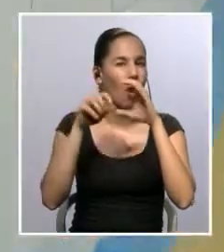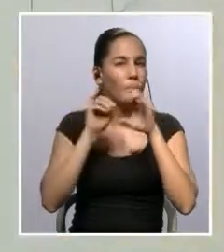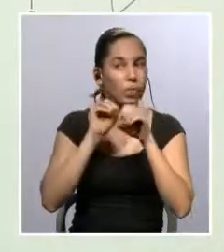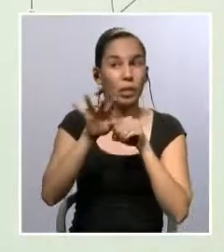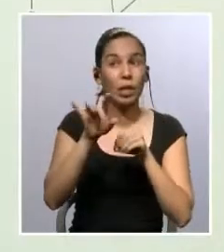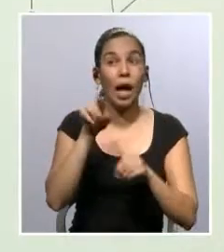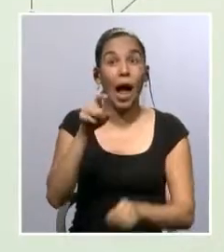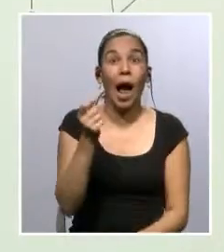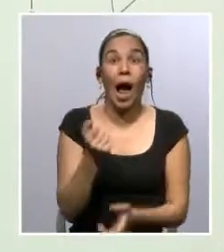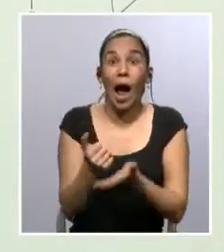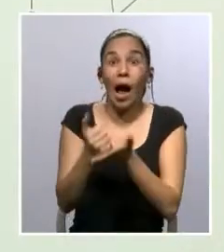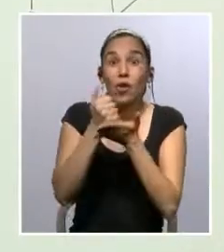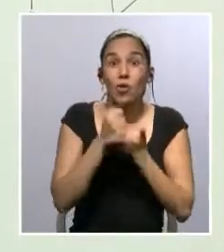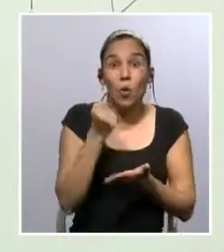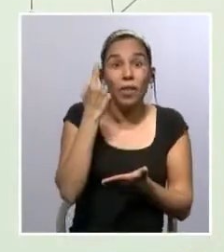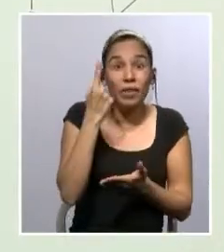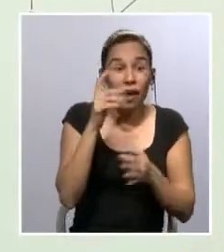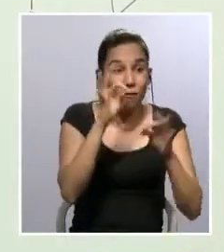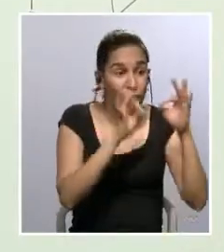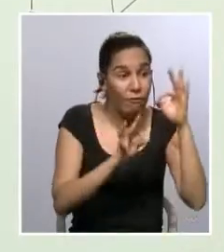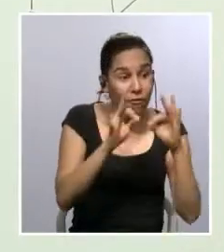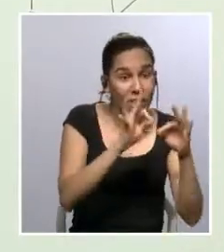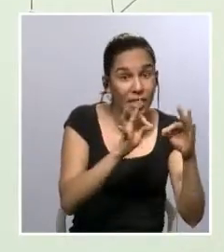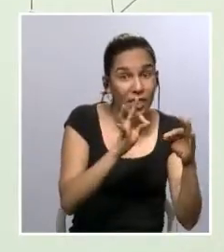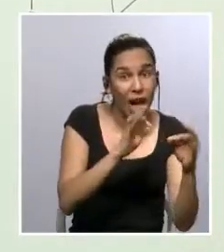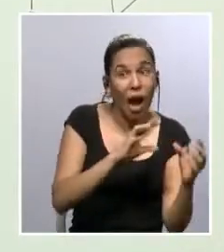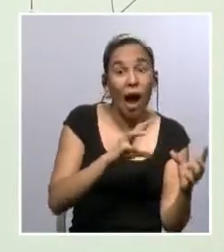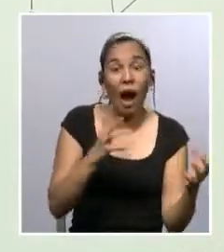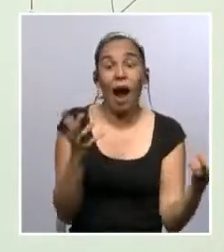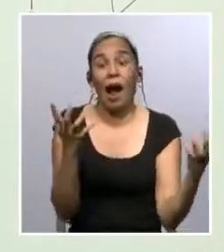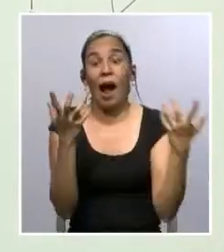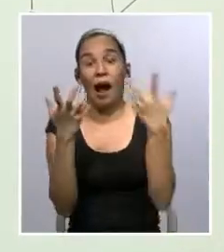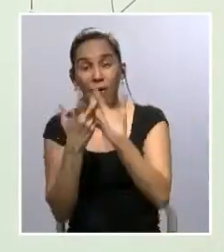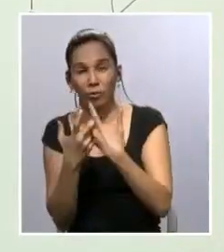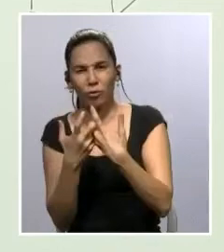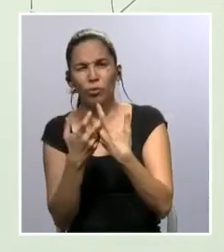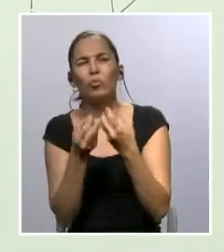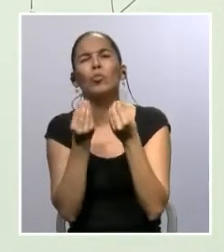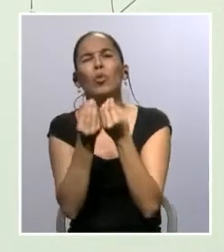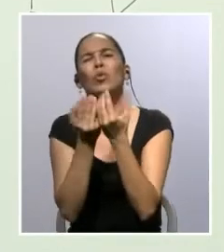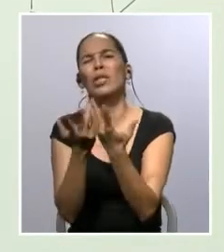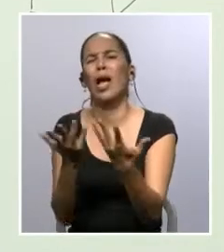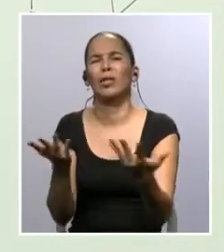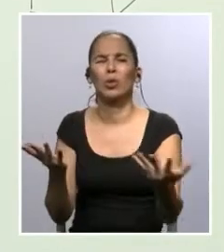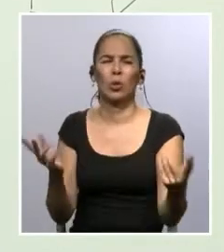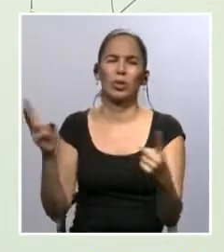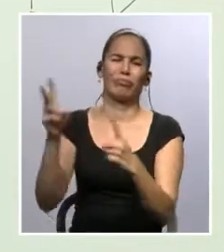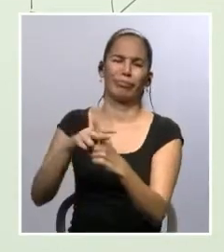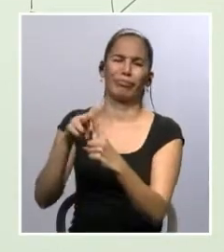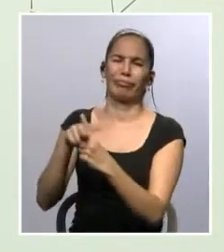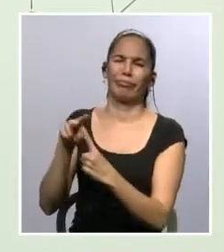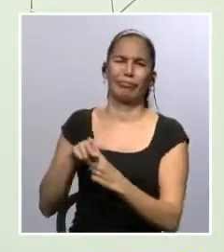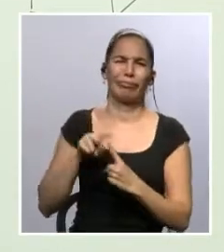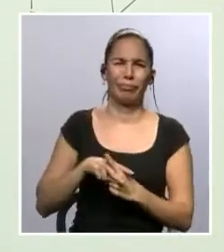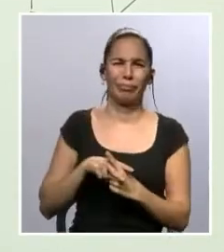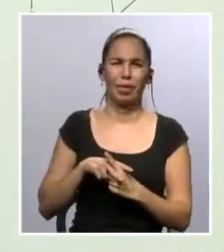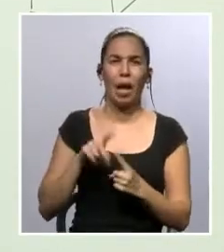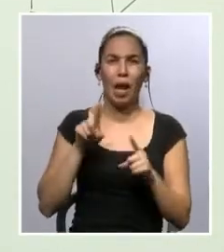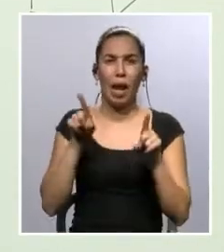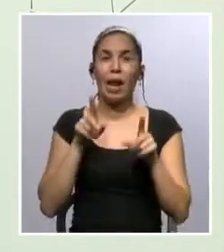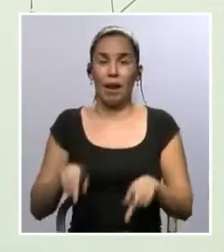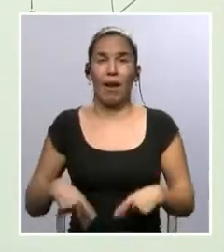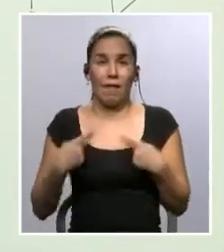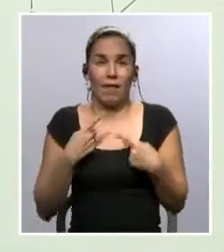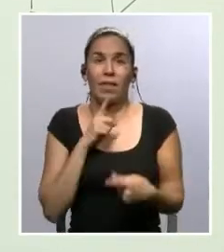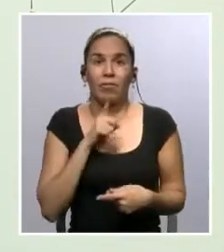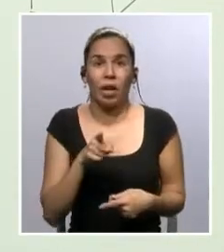entender cómo la física se aplica aún a muchas cosas más en la vida real, pero también en la ficción.